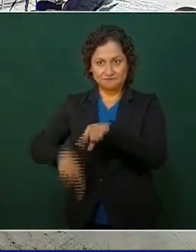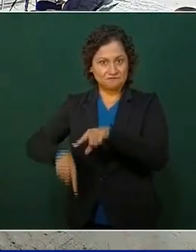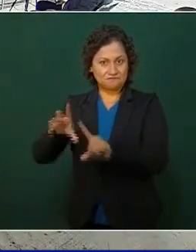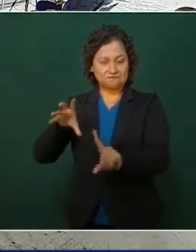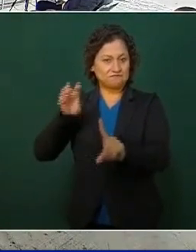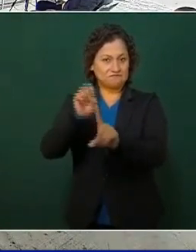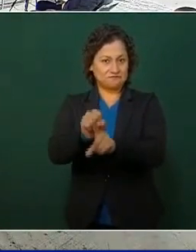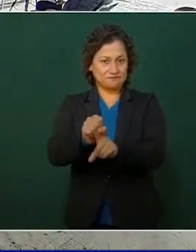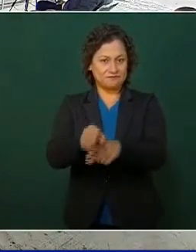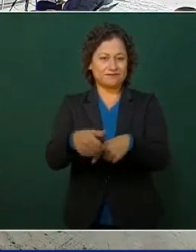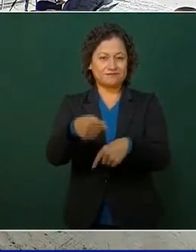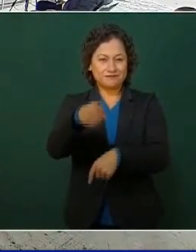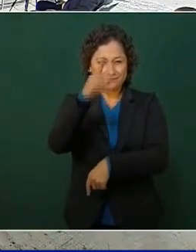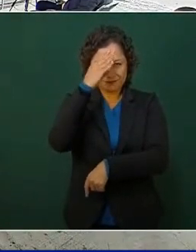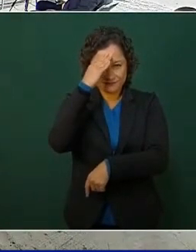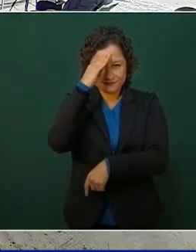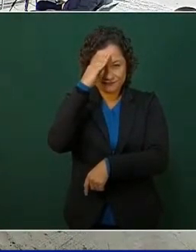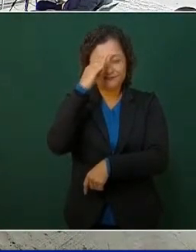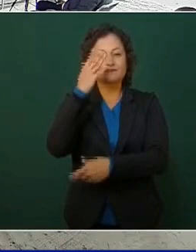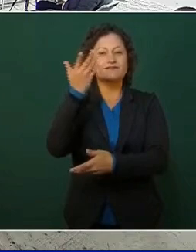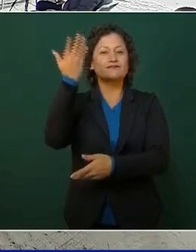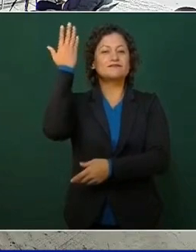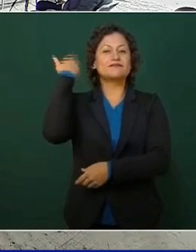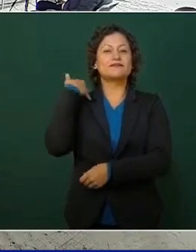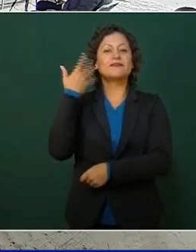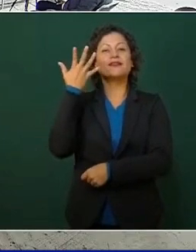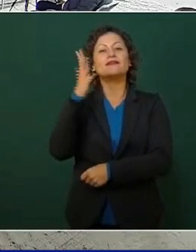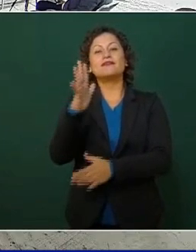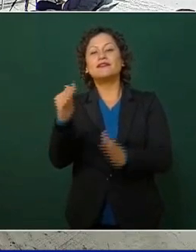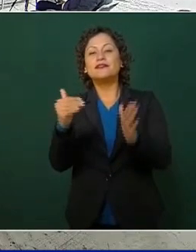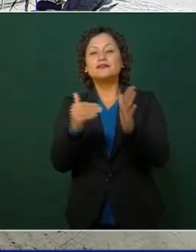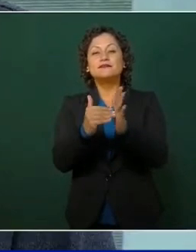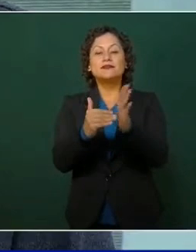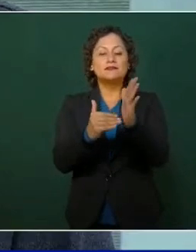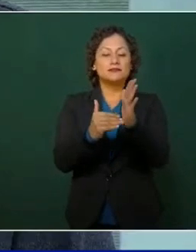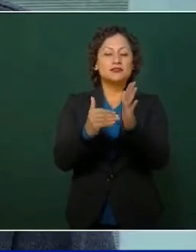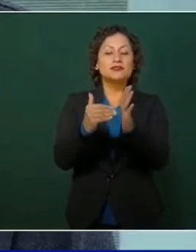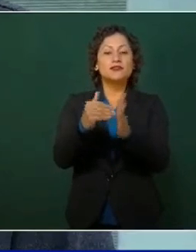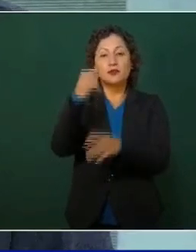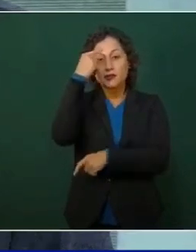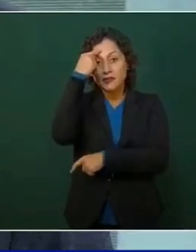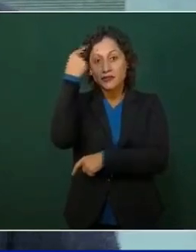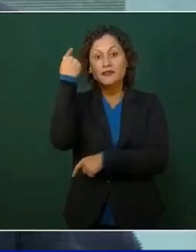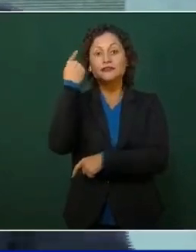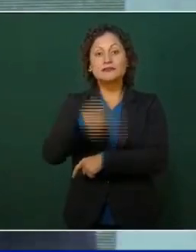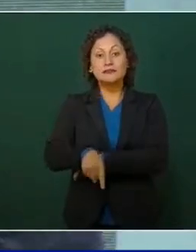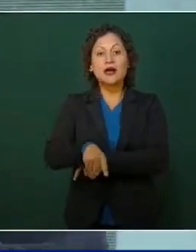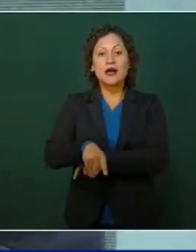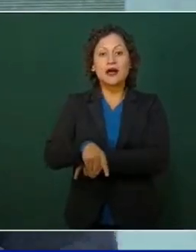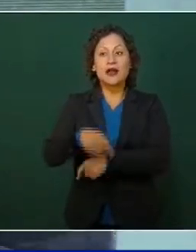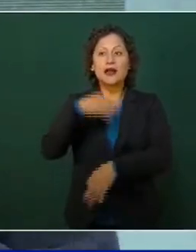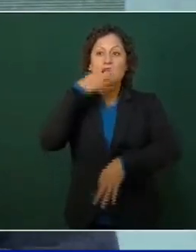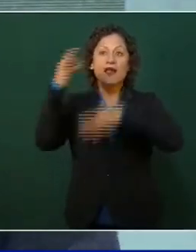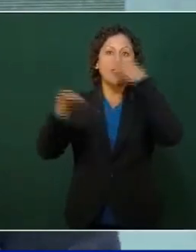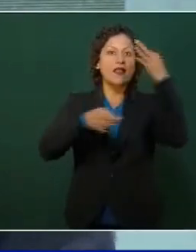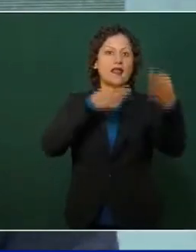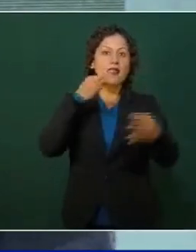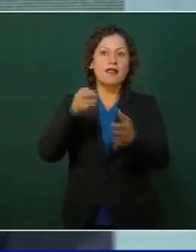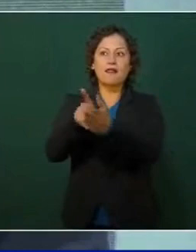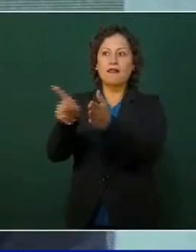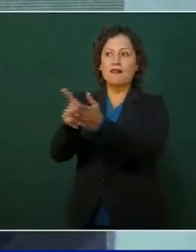dedicaban 10,000 millones al pago de publicidad en los periódicos para